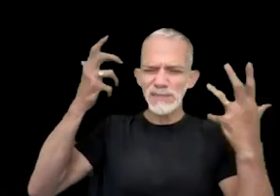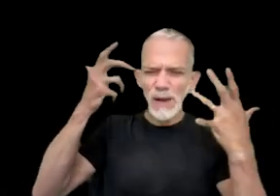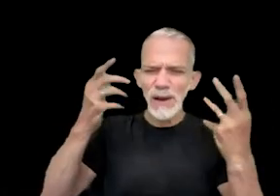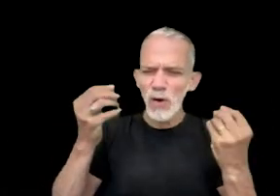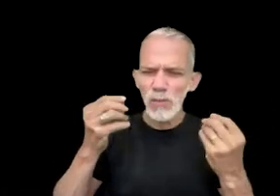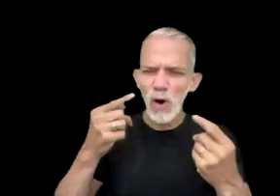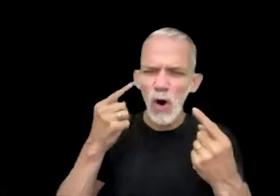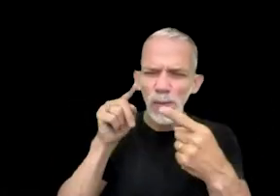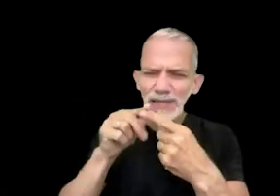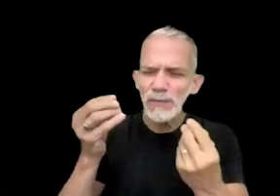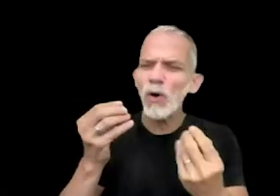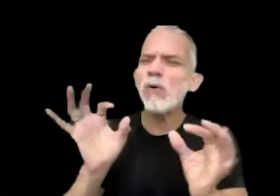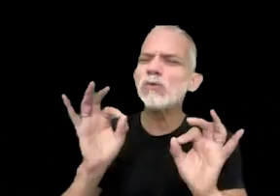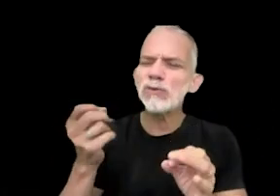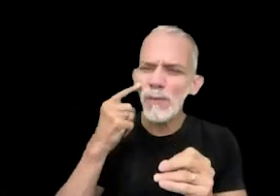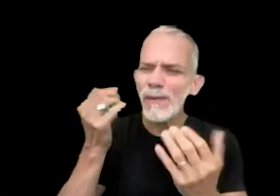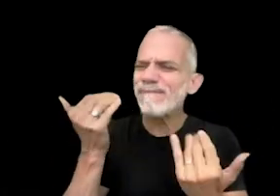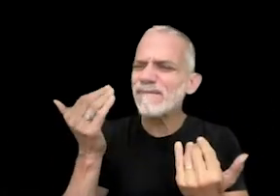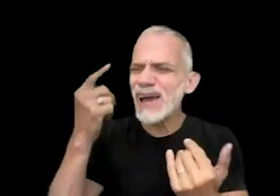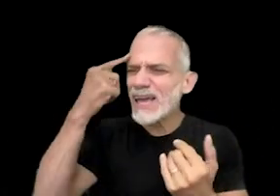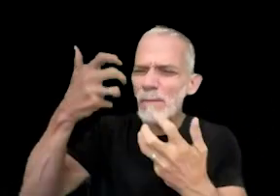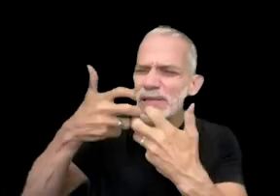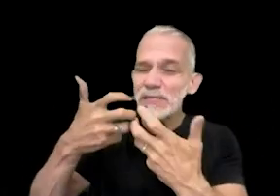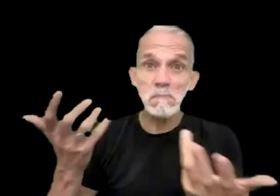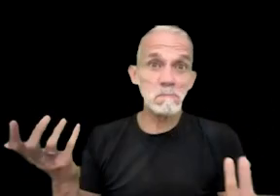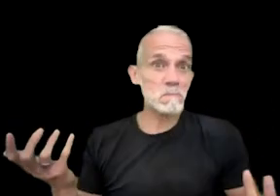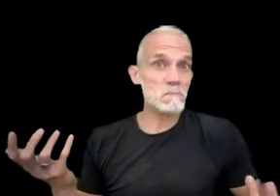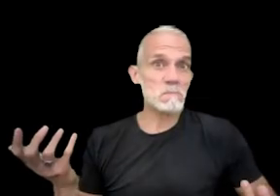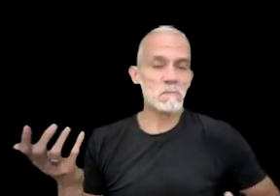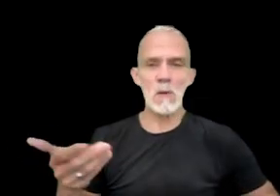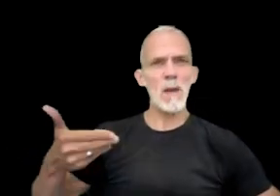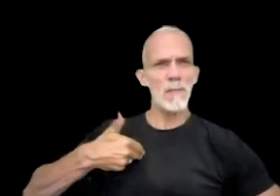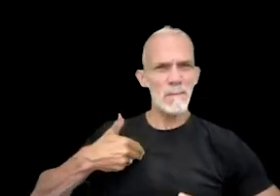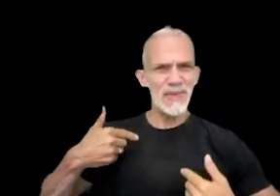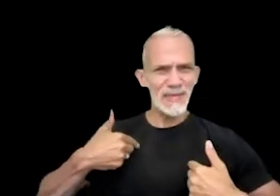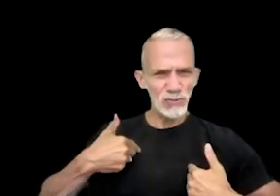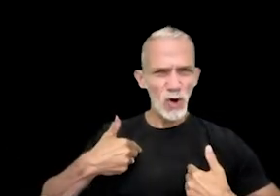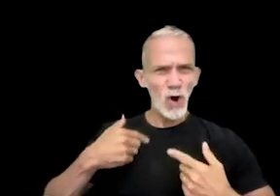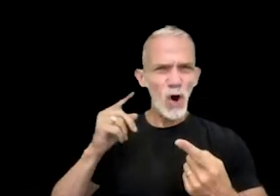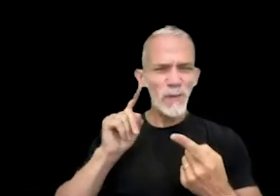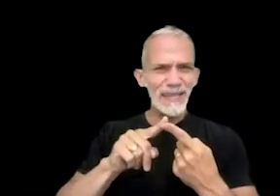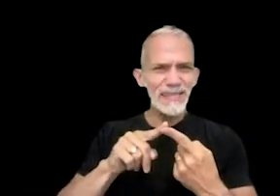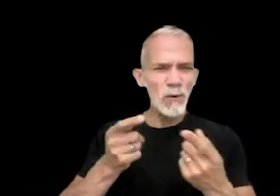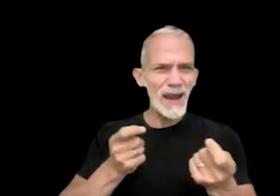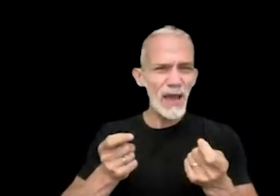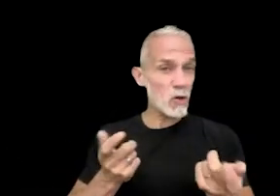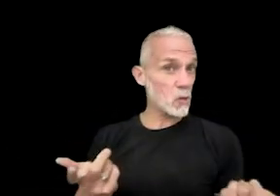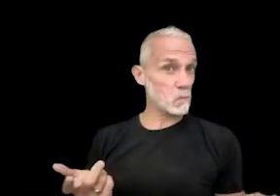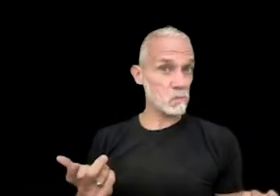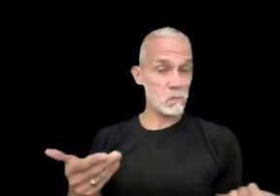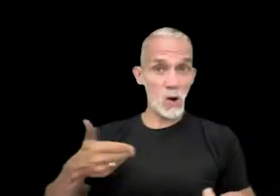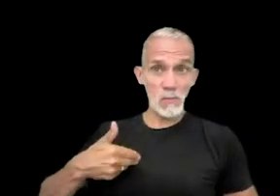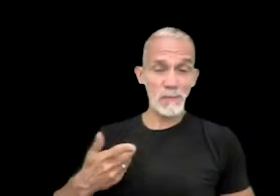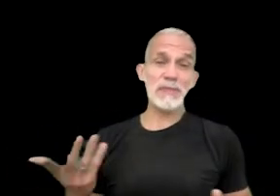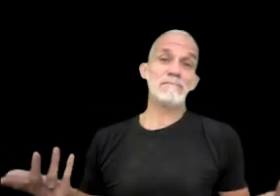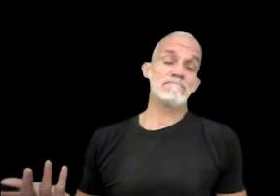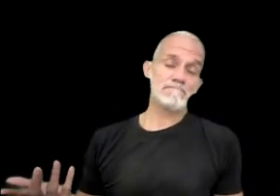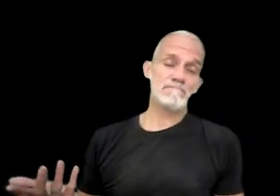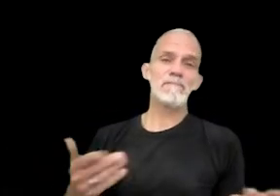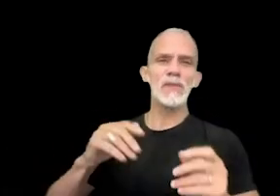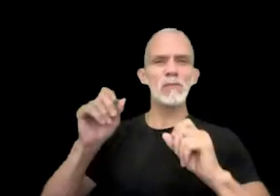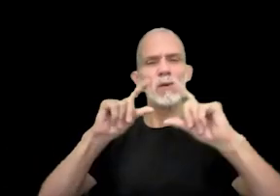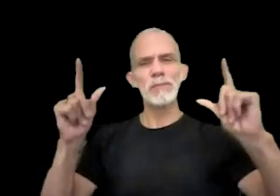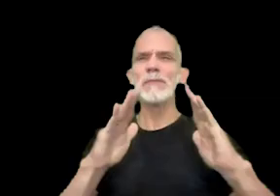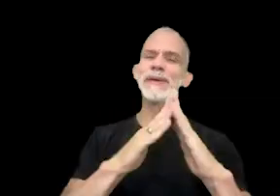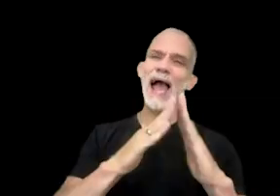yo perseguía. Pero en ningún momento me pide mi propósito de negocios. O sea, de vuelta, vamos a la imagen de mi